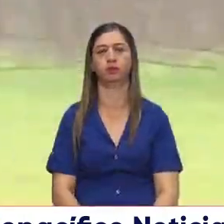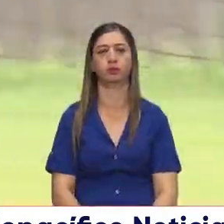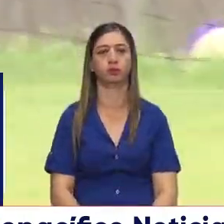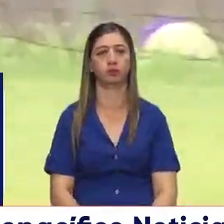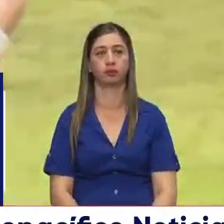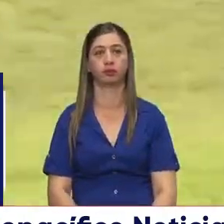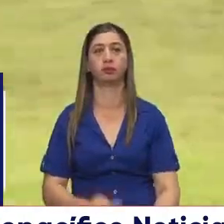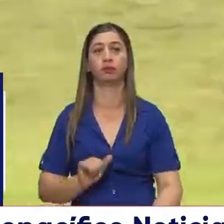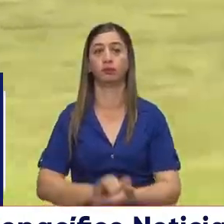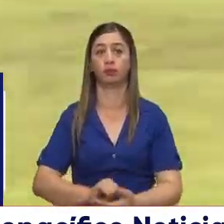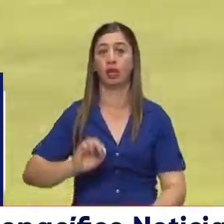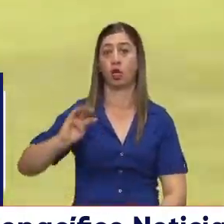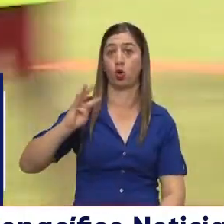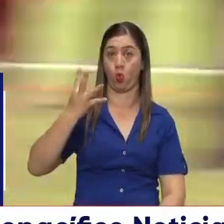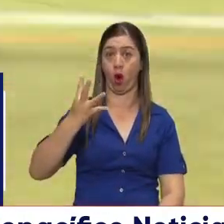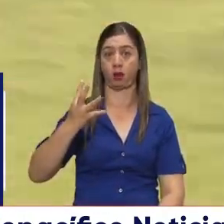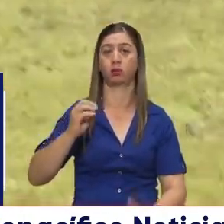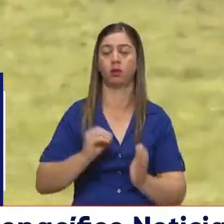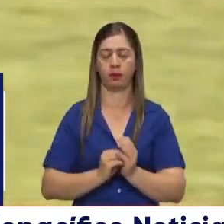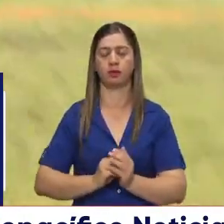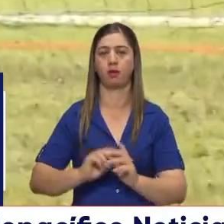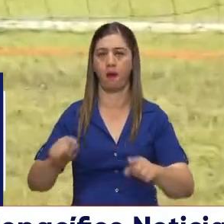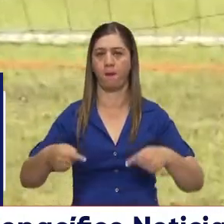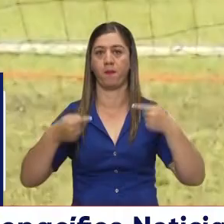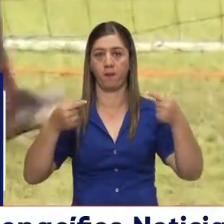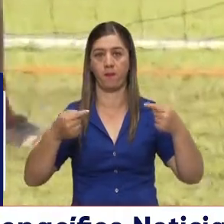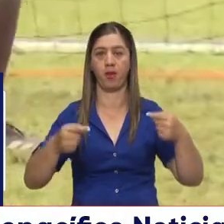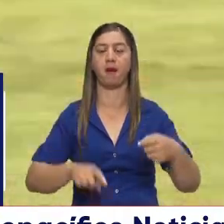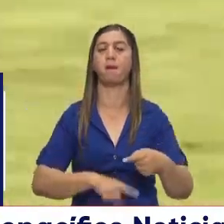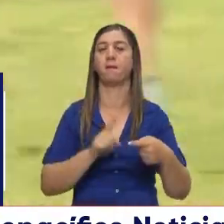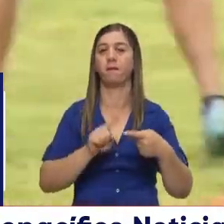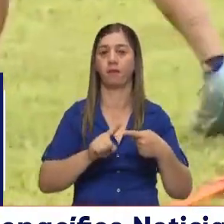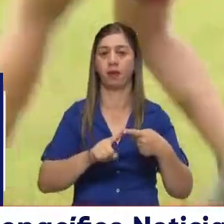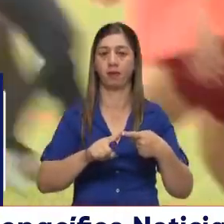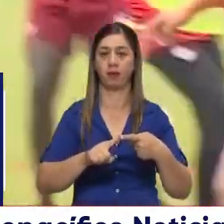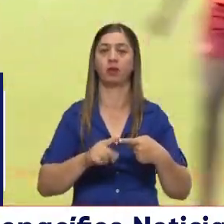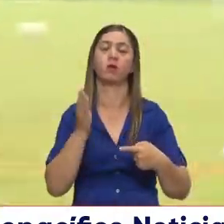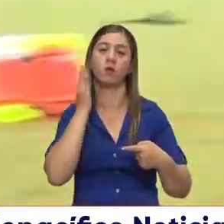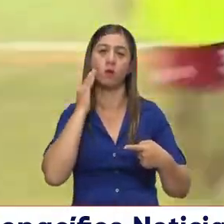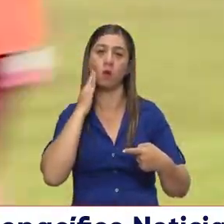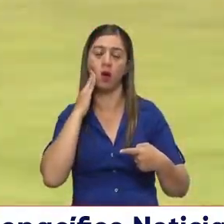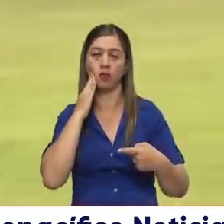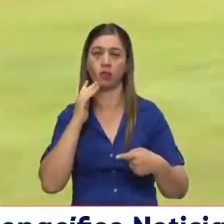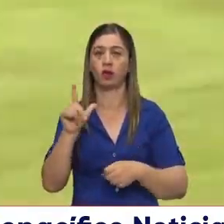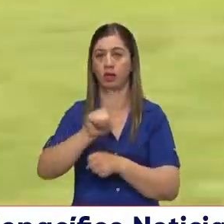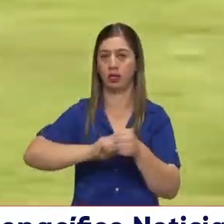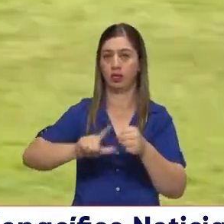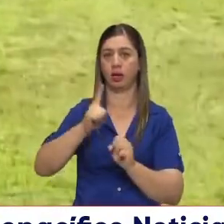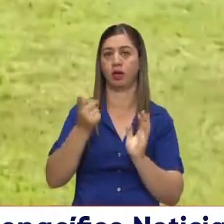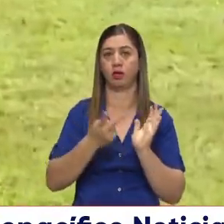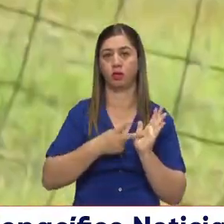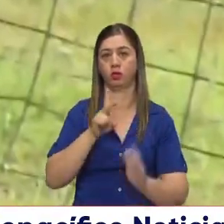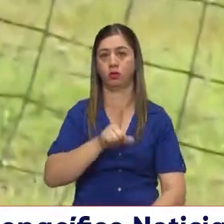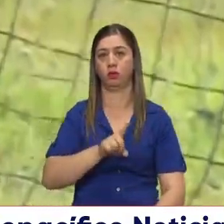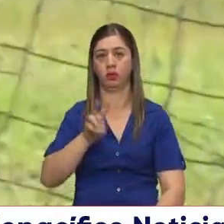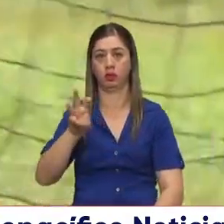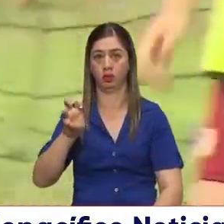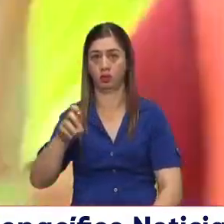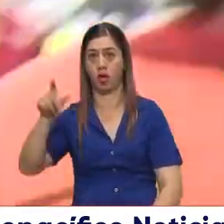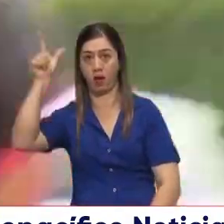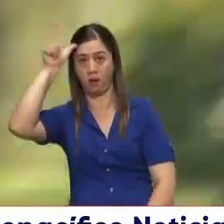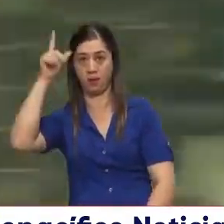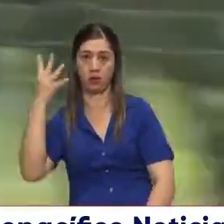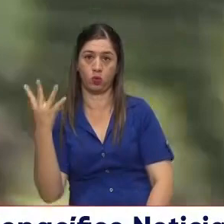Este será el cuarto enfrentamiento en la historia de estos dos clubes. El primero fue por la primera fecha de la fase regular de la Liga 2018, el cual América